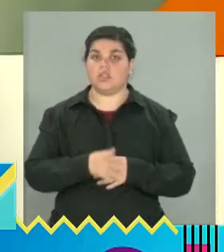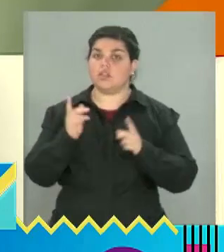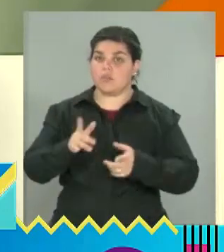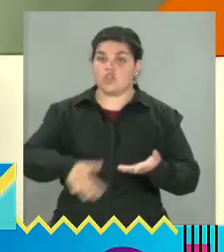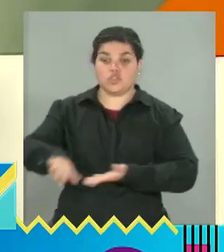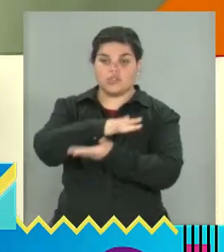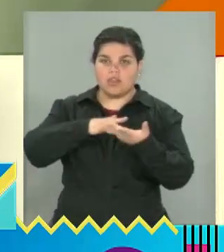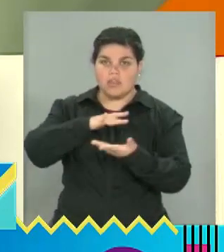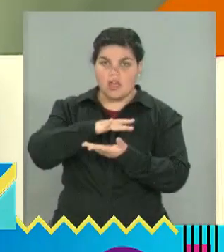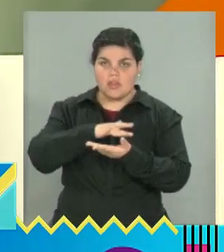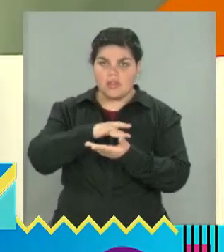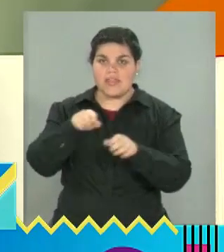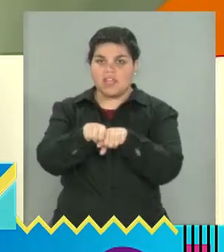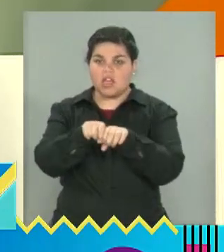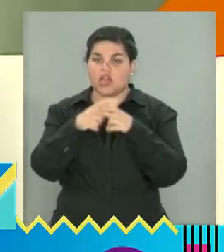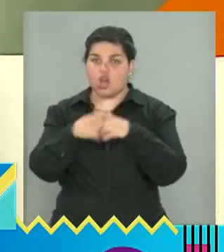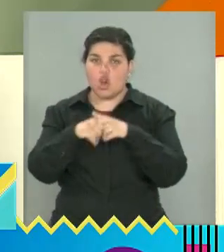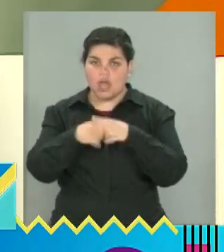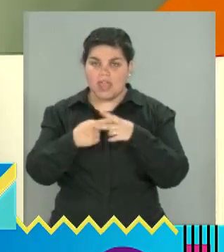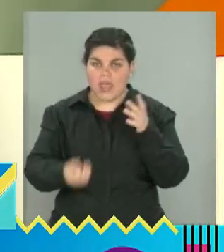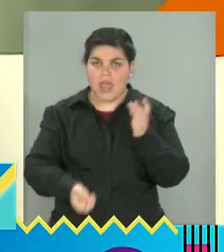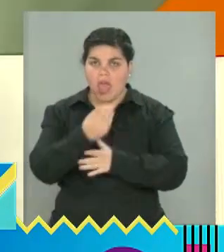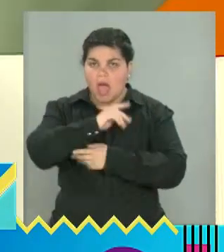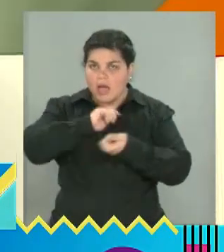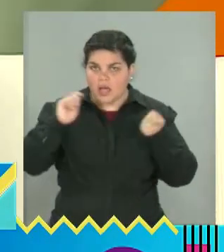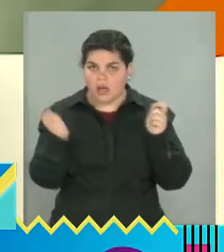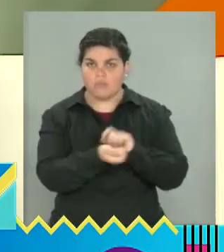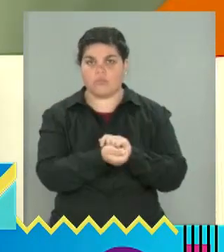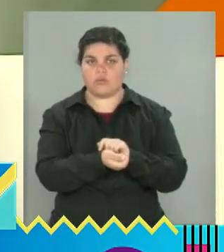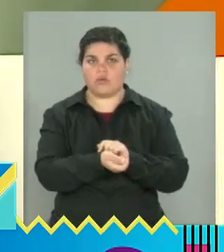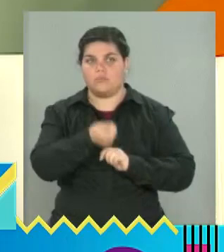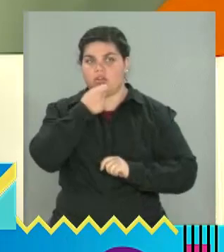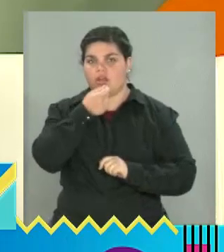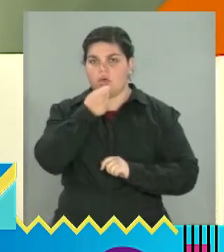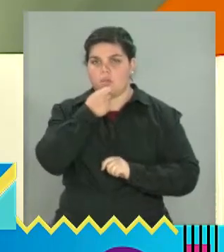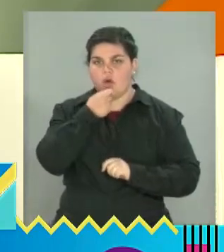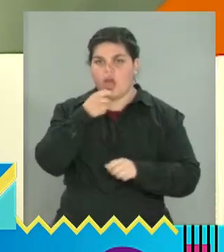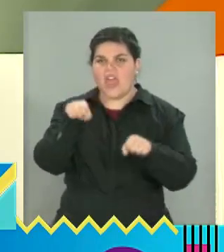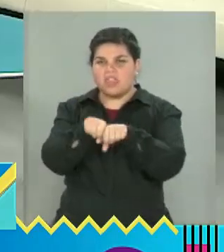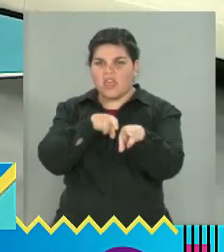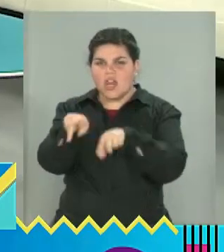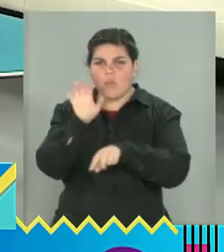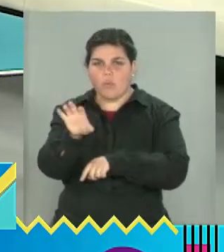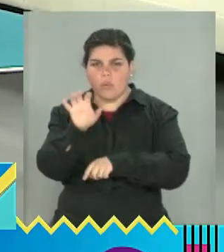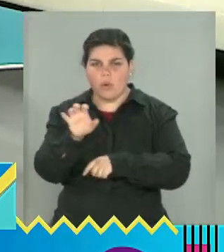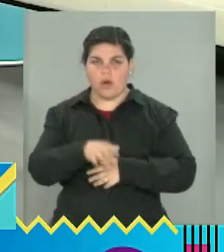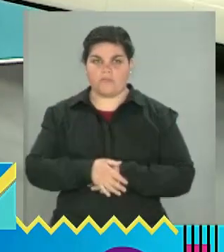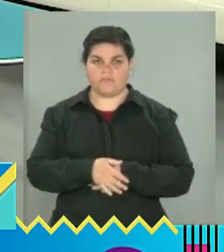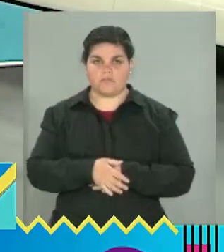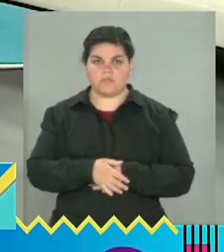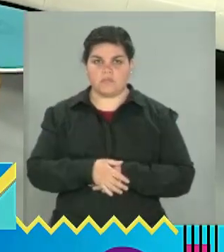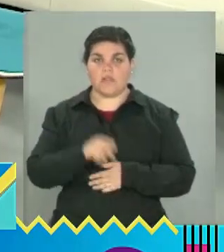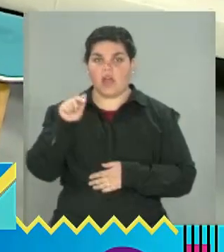tecnológico es abismal. Entonces, por ejemplo, hablar de grooming, o sea, se habla a veces, se les dan talleres de redes